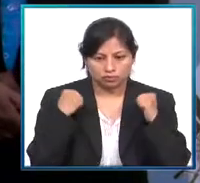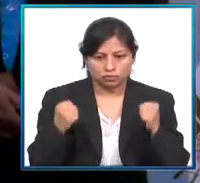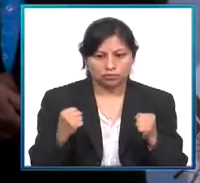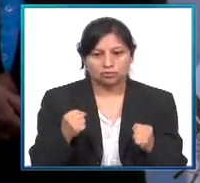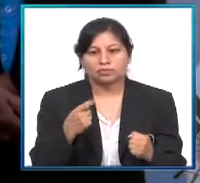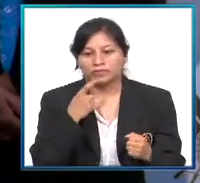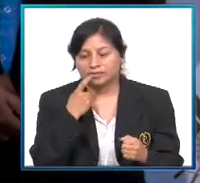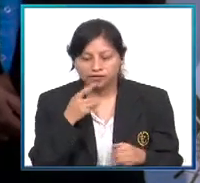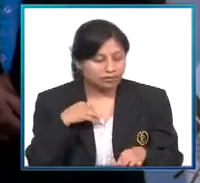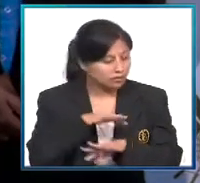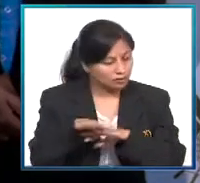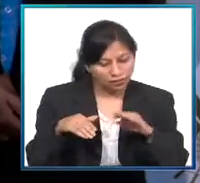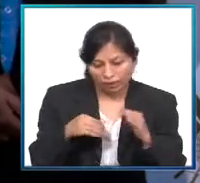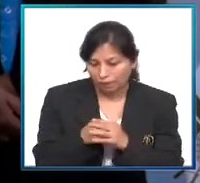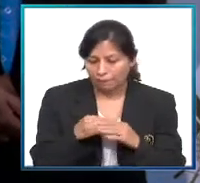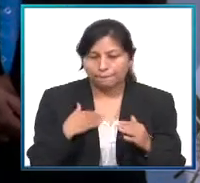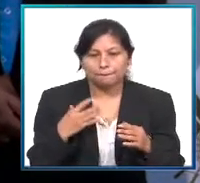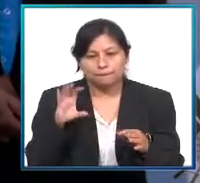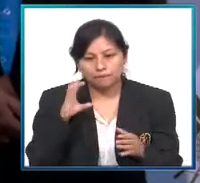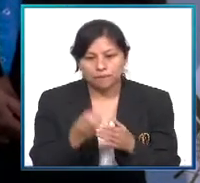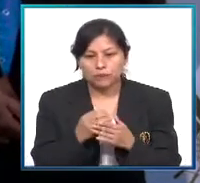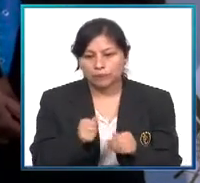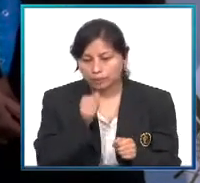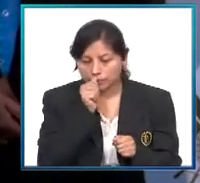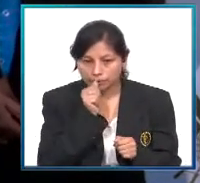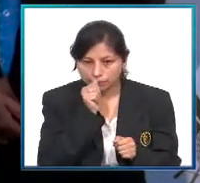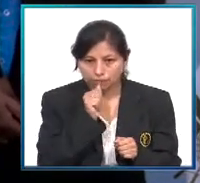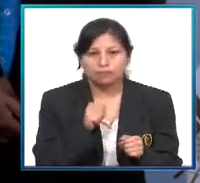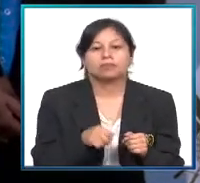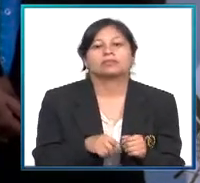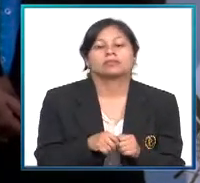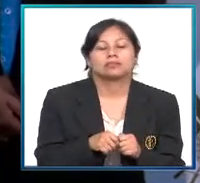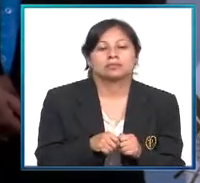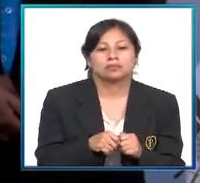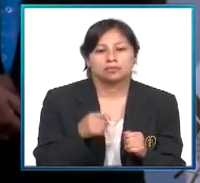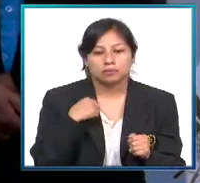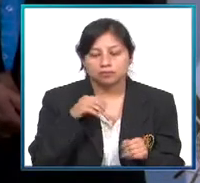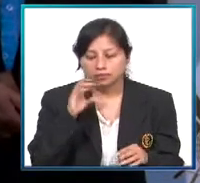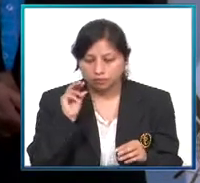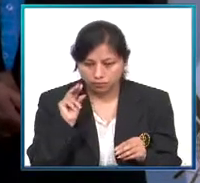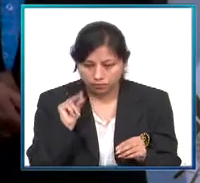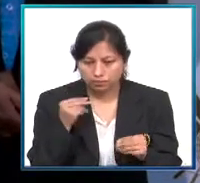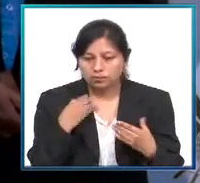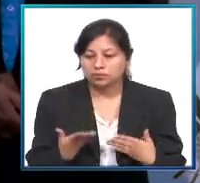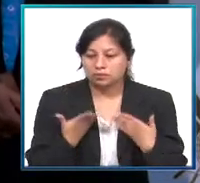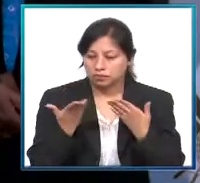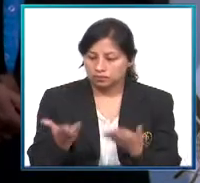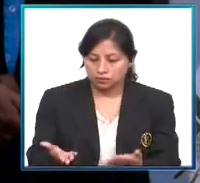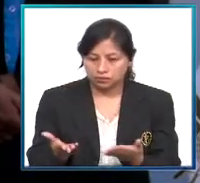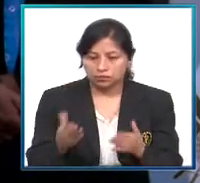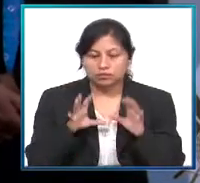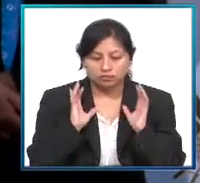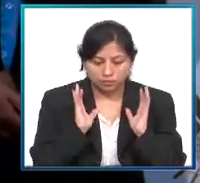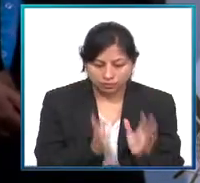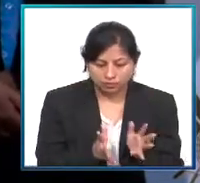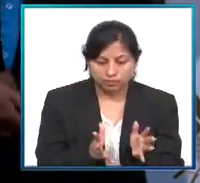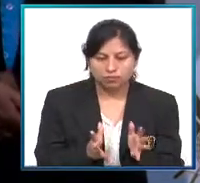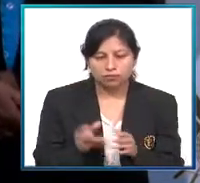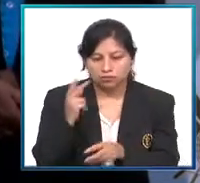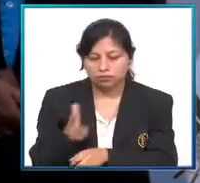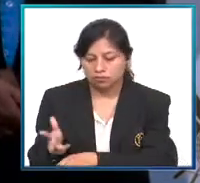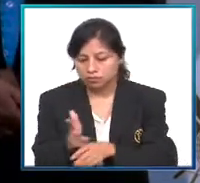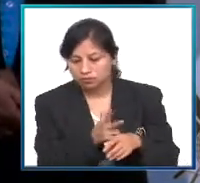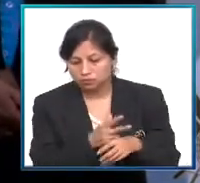dientes o garras, como quieran verlo, a la DIACO, creando medidas precautorias. Esto para darle la capacidad a DIACO de inmovilizar,